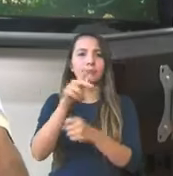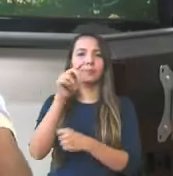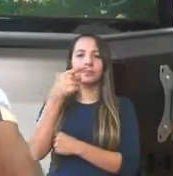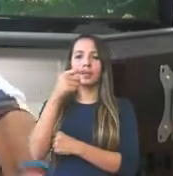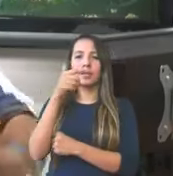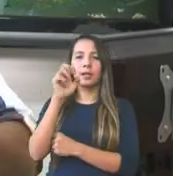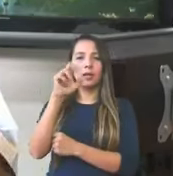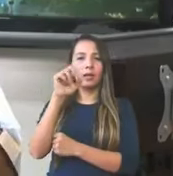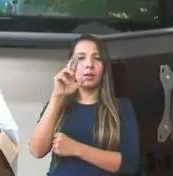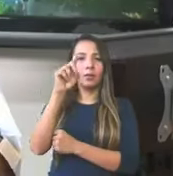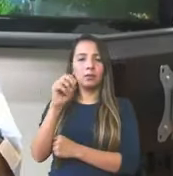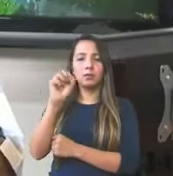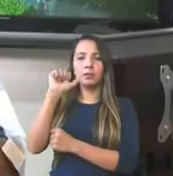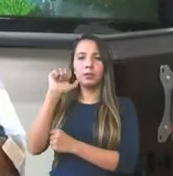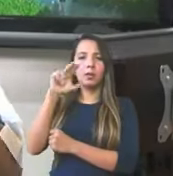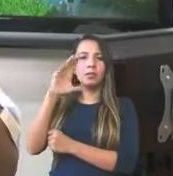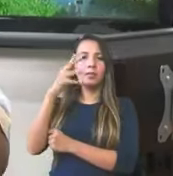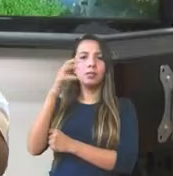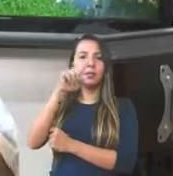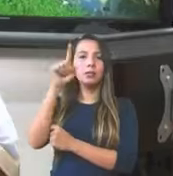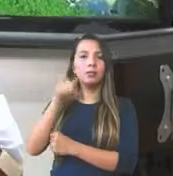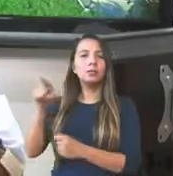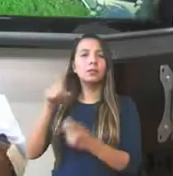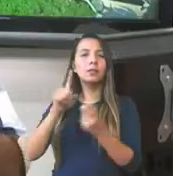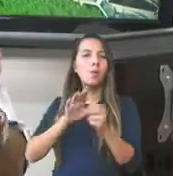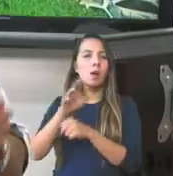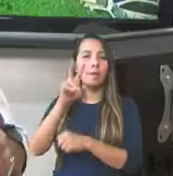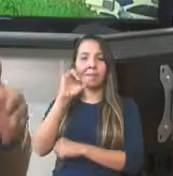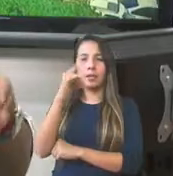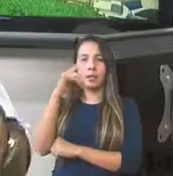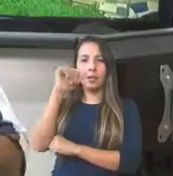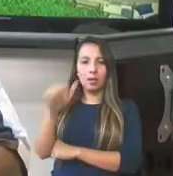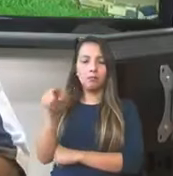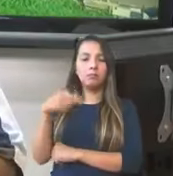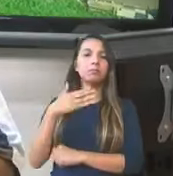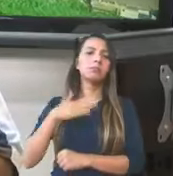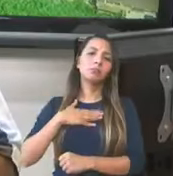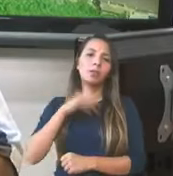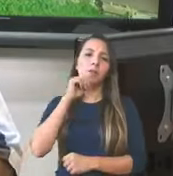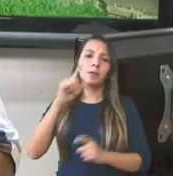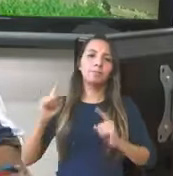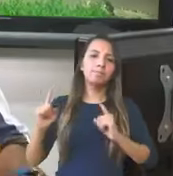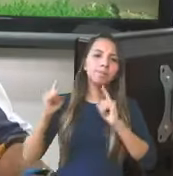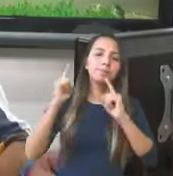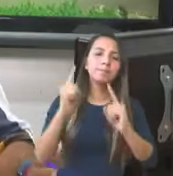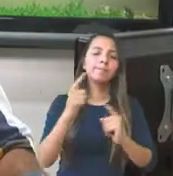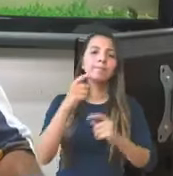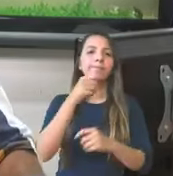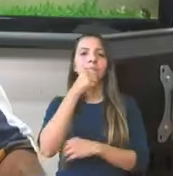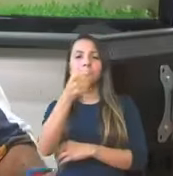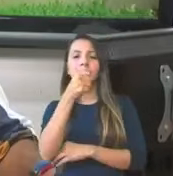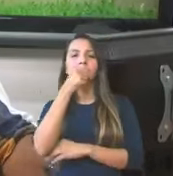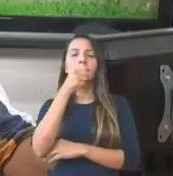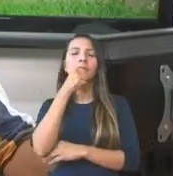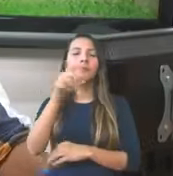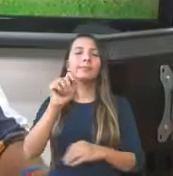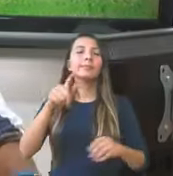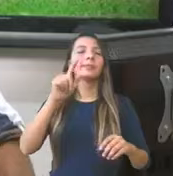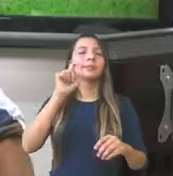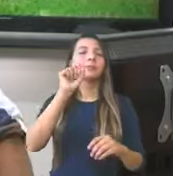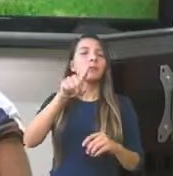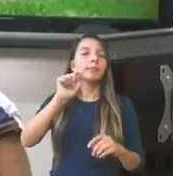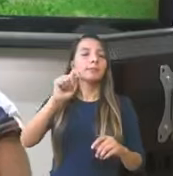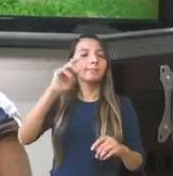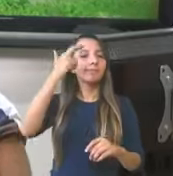y su servidor de CNR y Lánzate, y esto fue lo que nos dijo con relación a este hecho del sismo del 19 de septiembre,